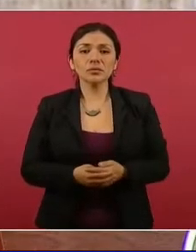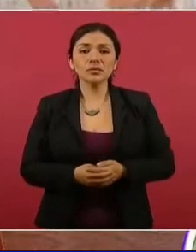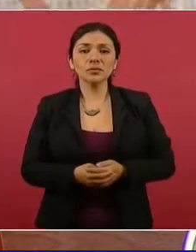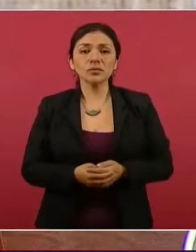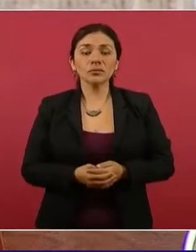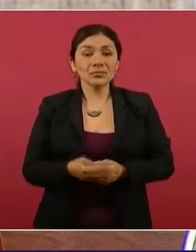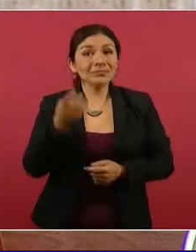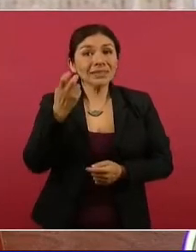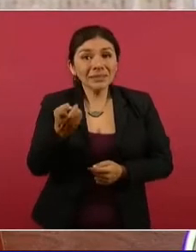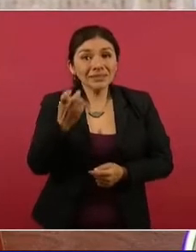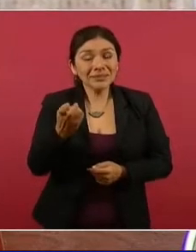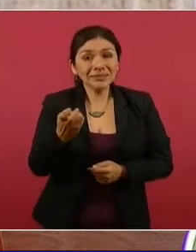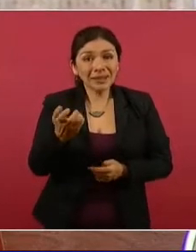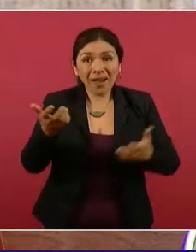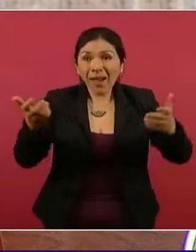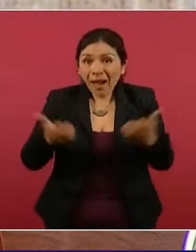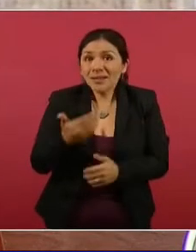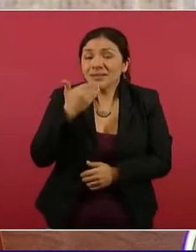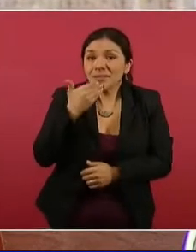Ese es el camino,